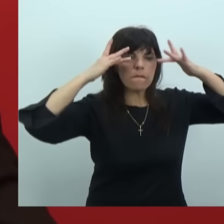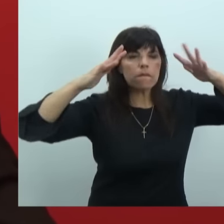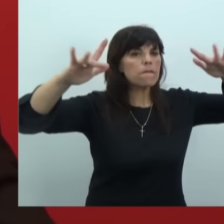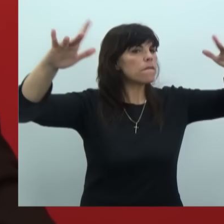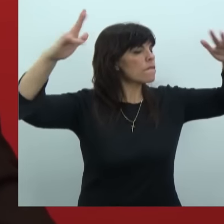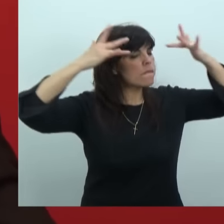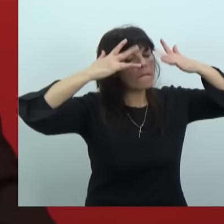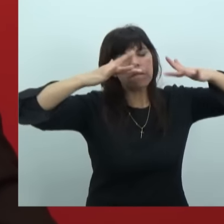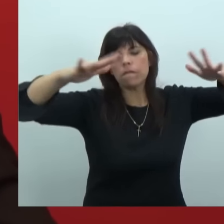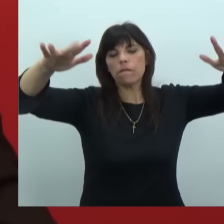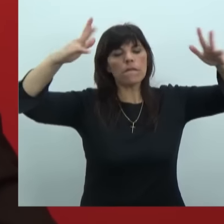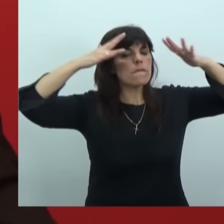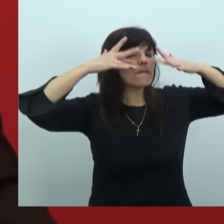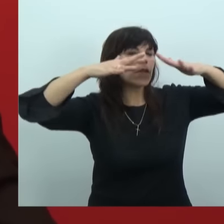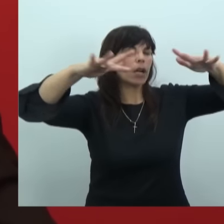Sueña.